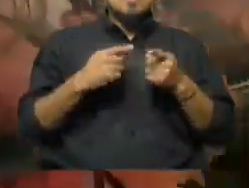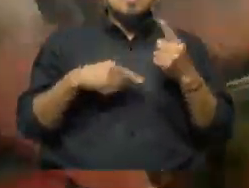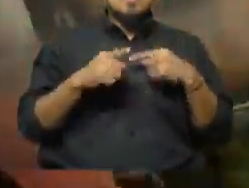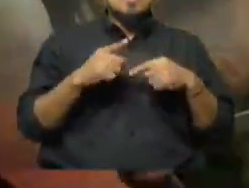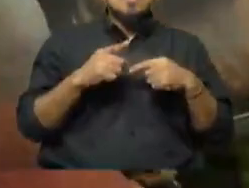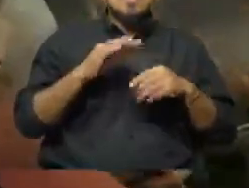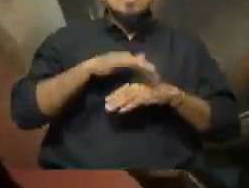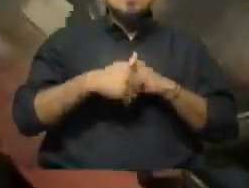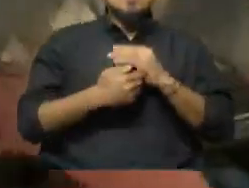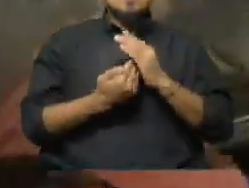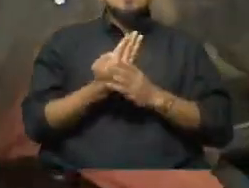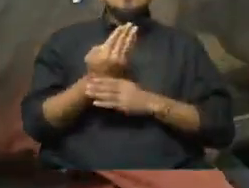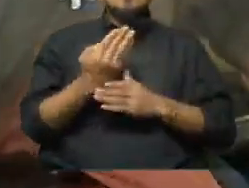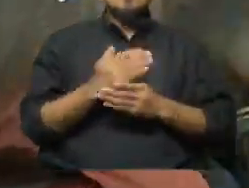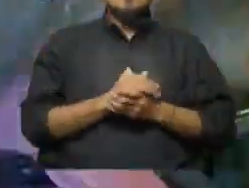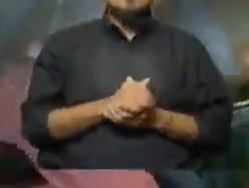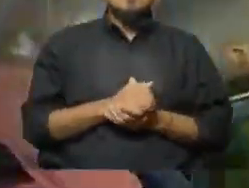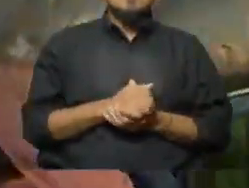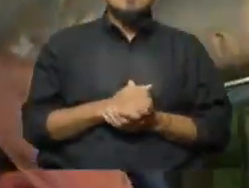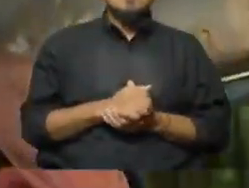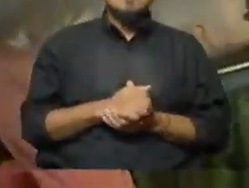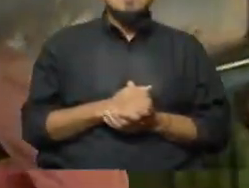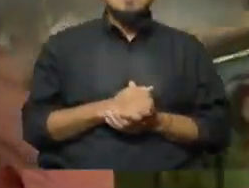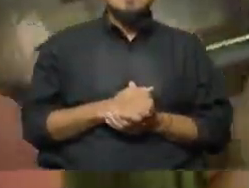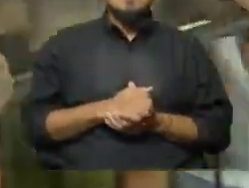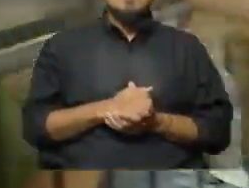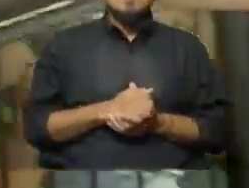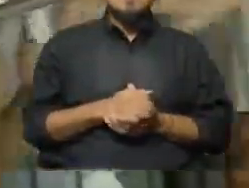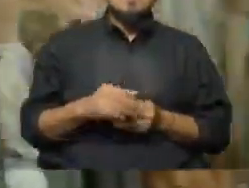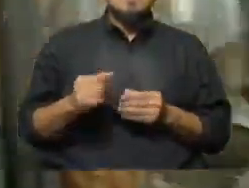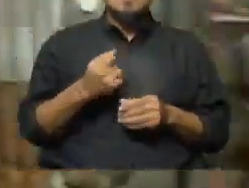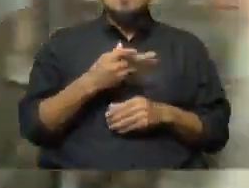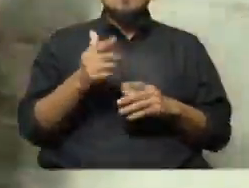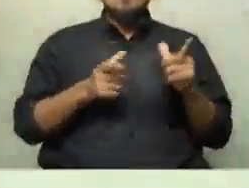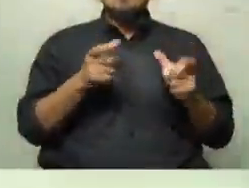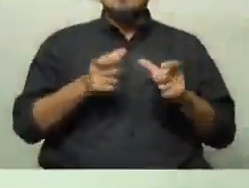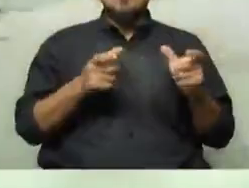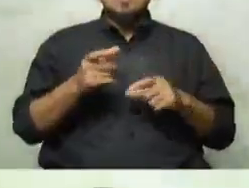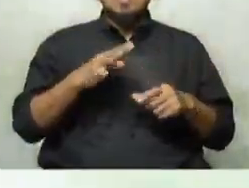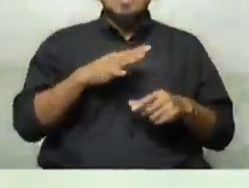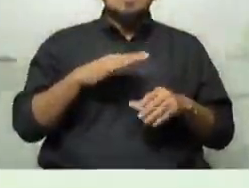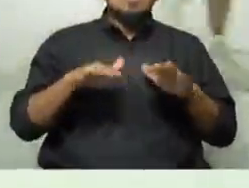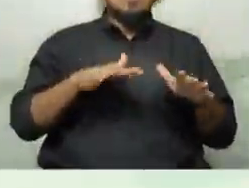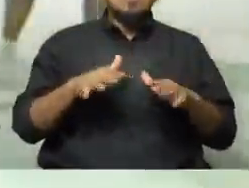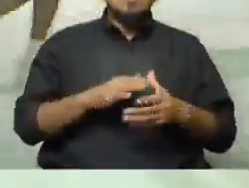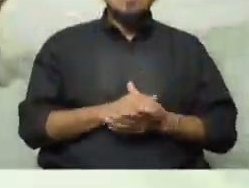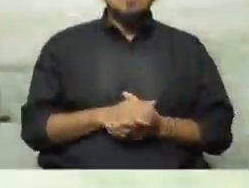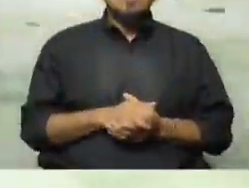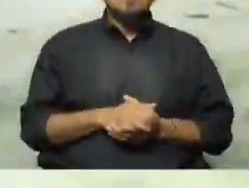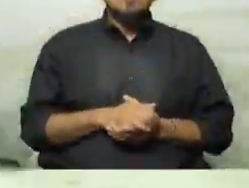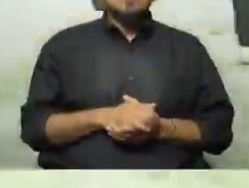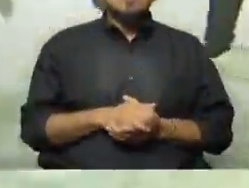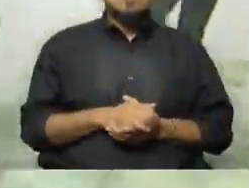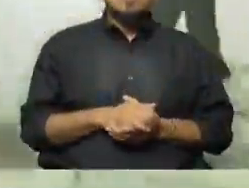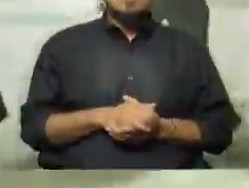madrugada. ¿Cuánta gente estiman que está por acá apreciando este despliegue? Hay miles